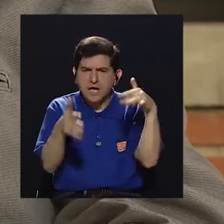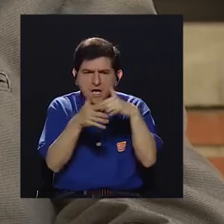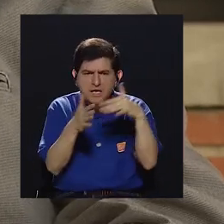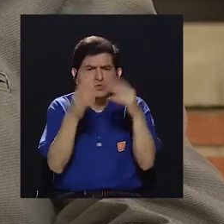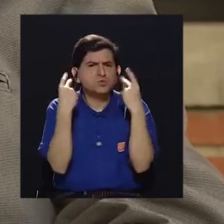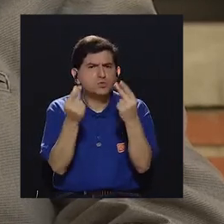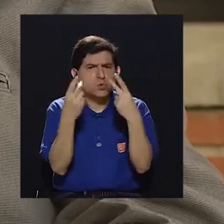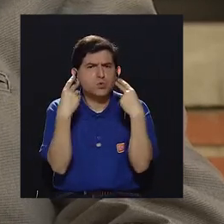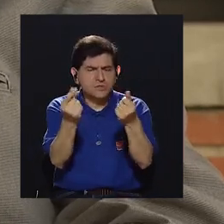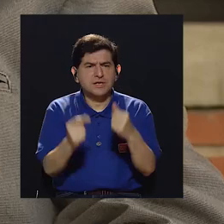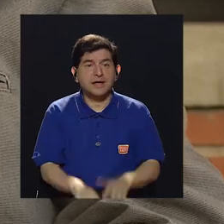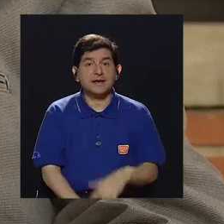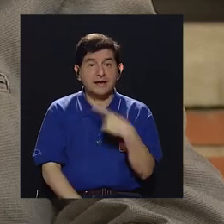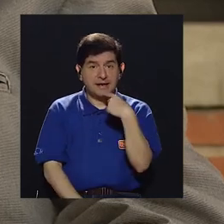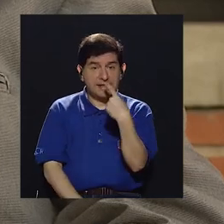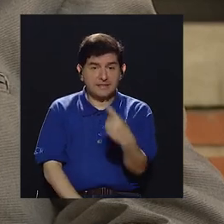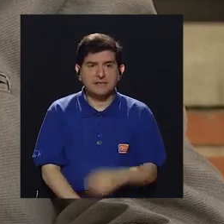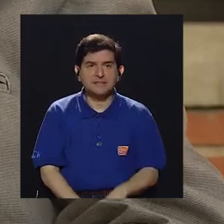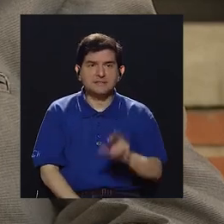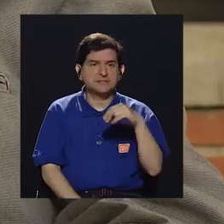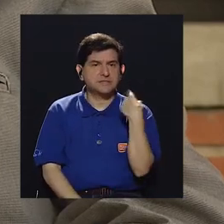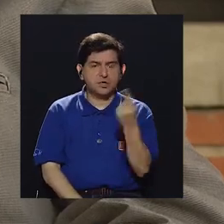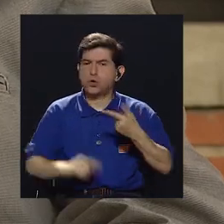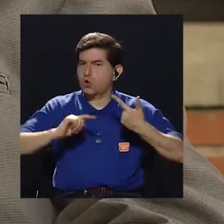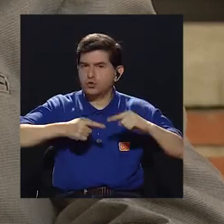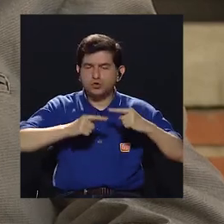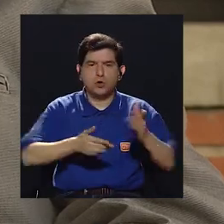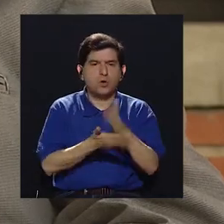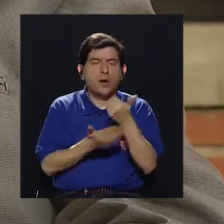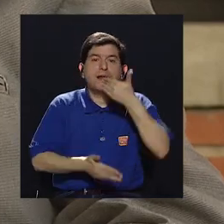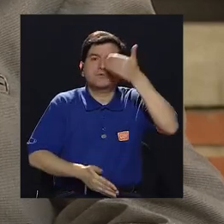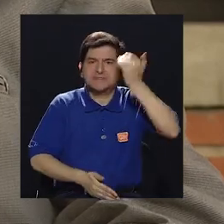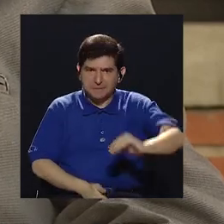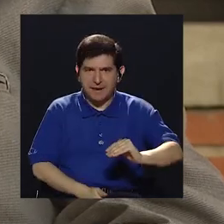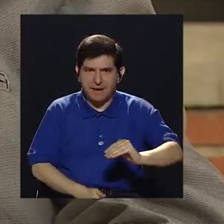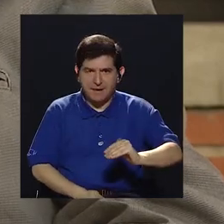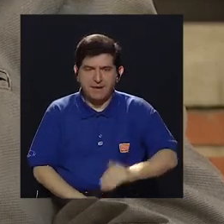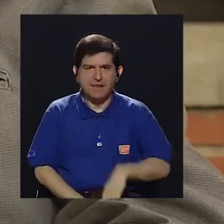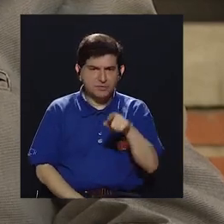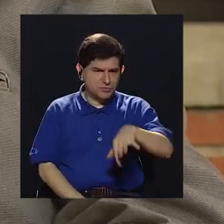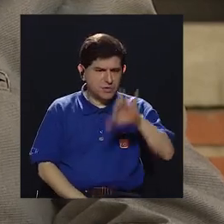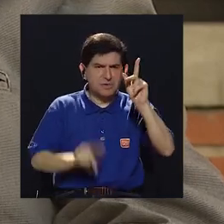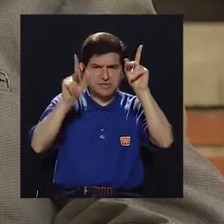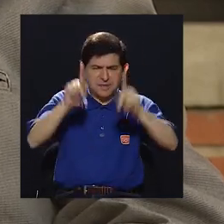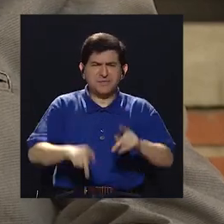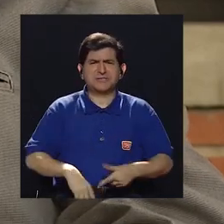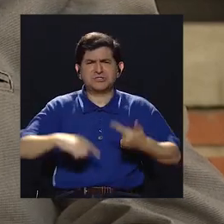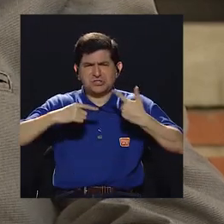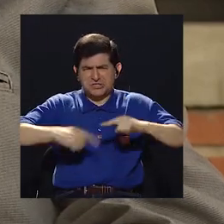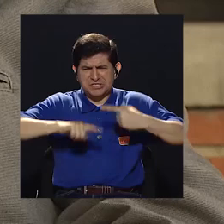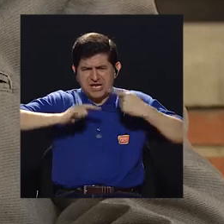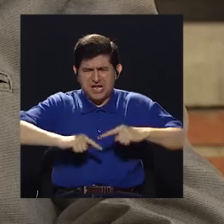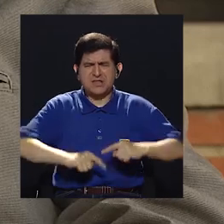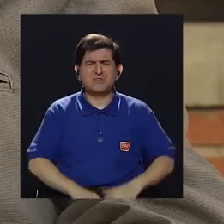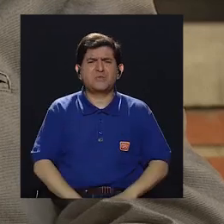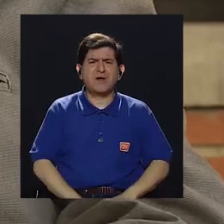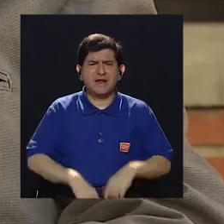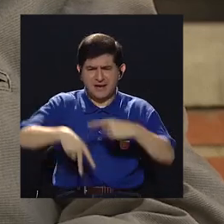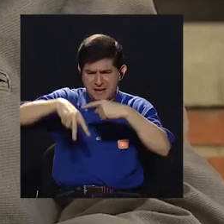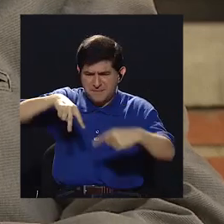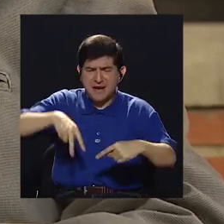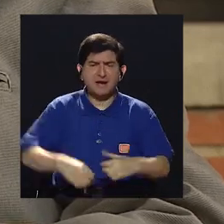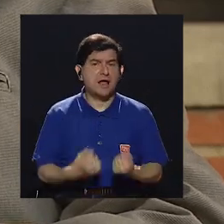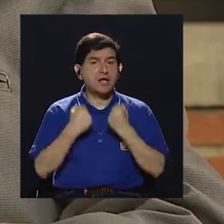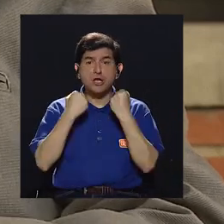que estudiarlos con rapidez porque te están diciendo que no solamente tienen dolor, sino algo mal. Digamos, si vos encontrás un paciente que te duele mucho la pierna y que ha